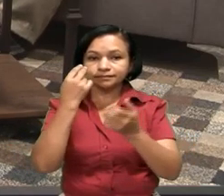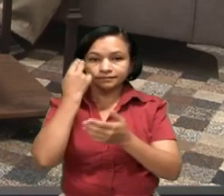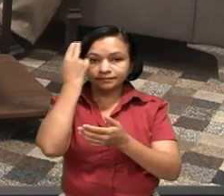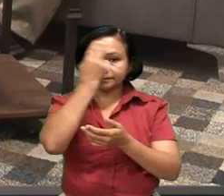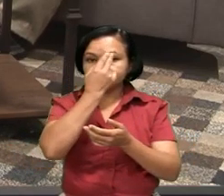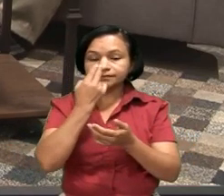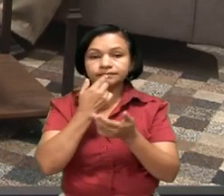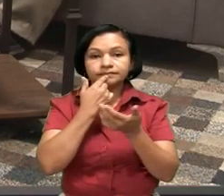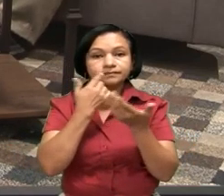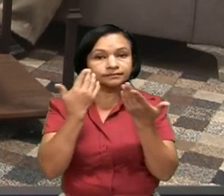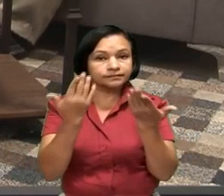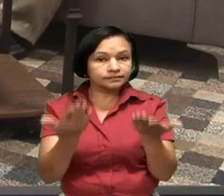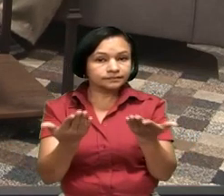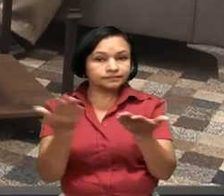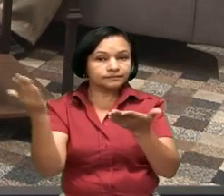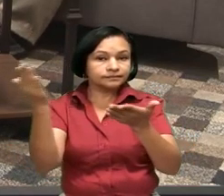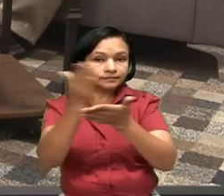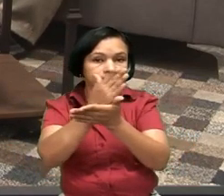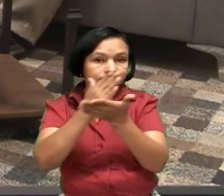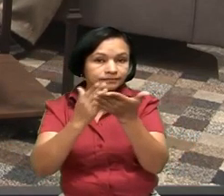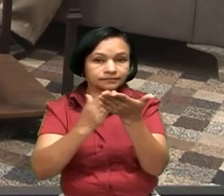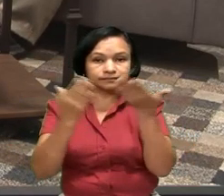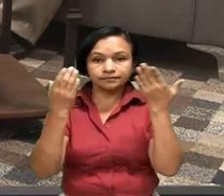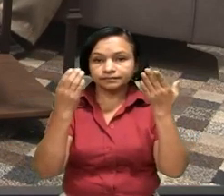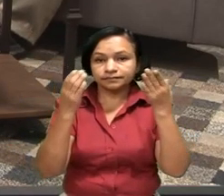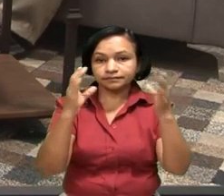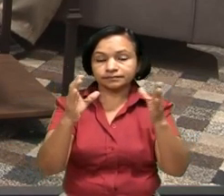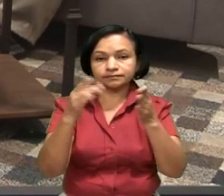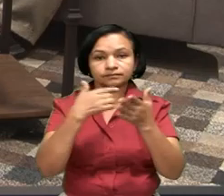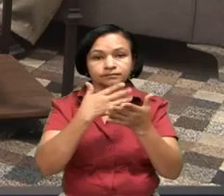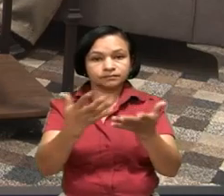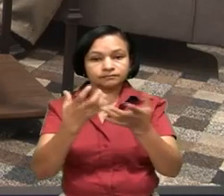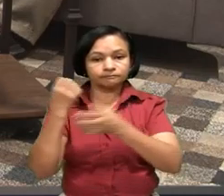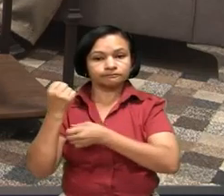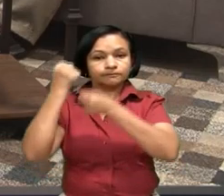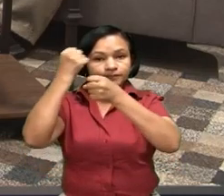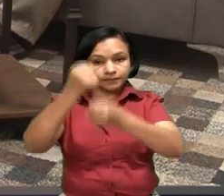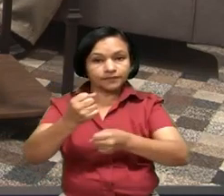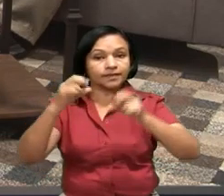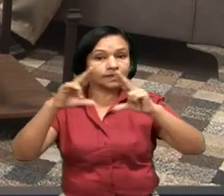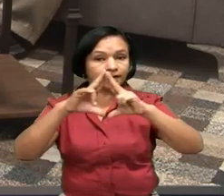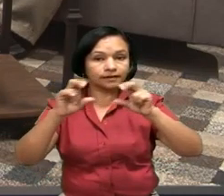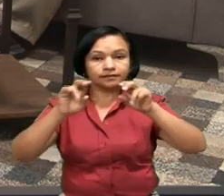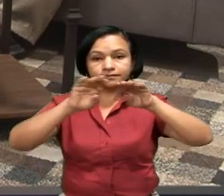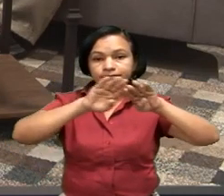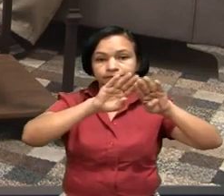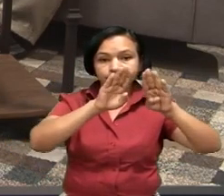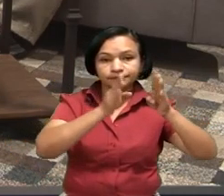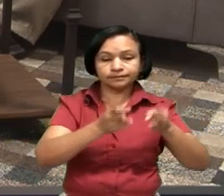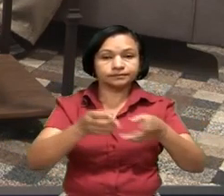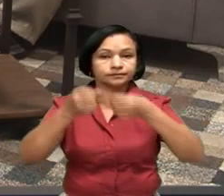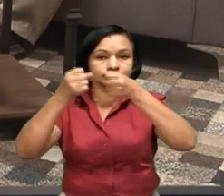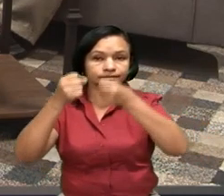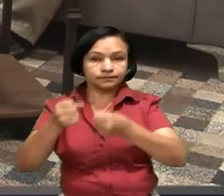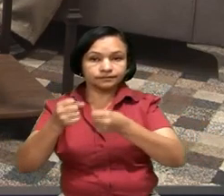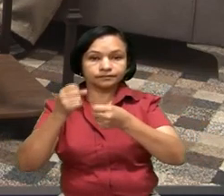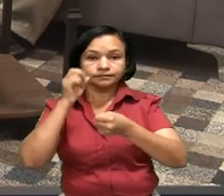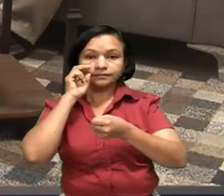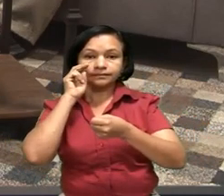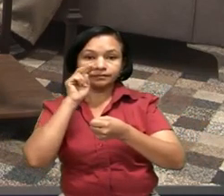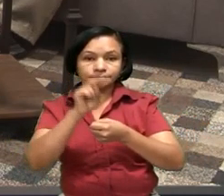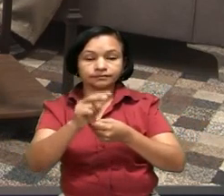partir de algunos eventos que nos trataron de imponer en nuestra nación y en donde las mujeres y los hombres de prensa se vieron